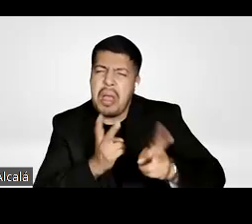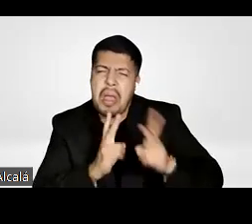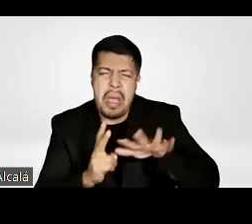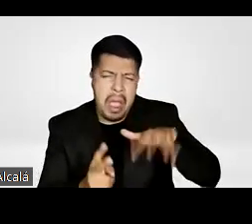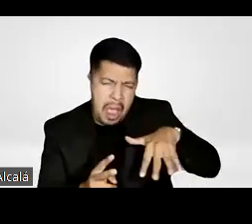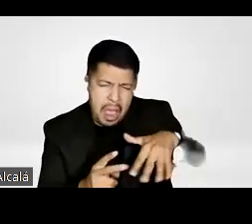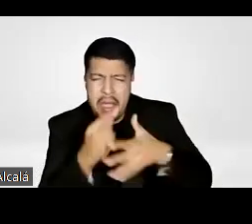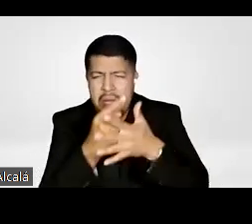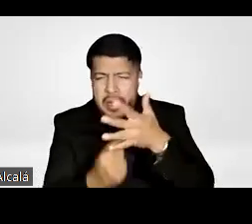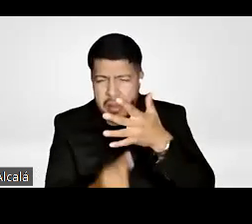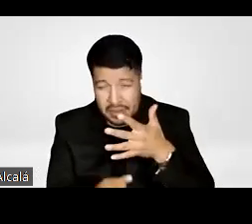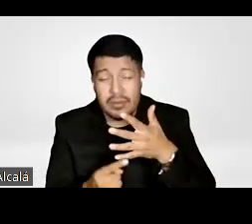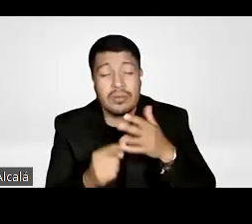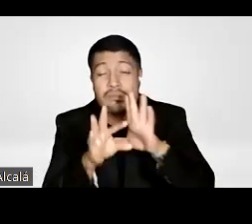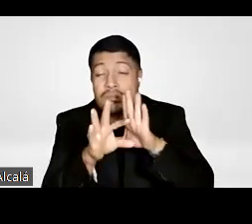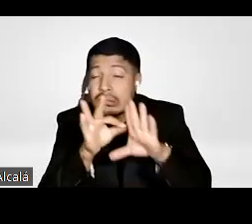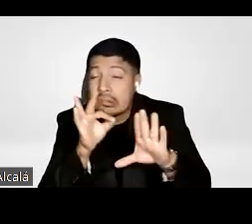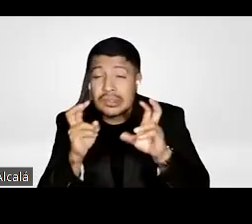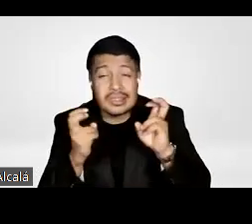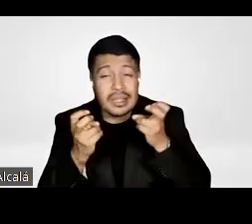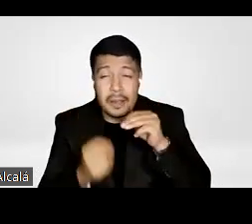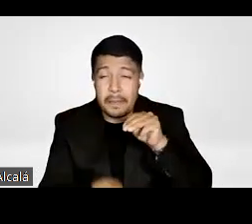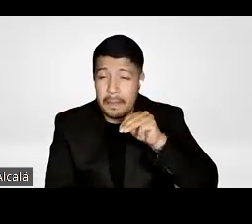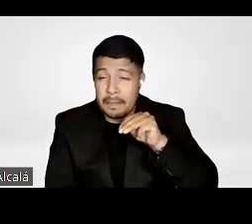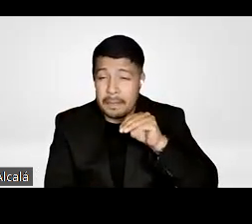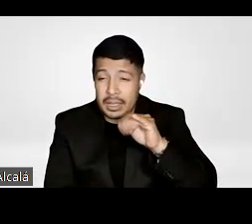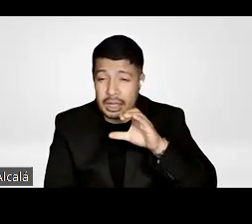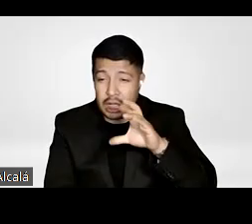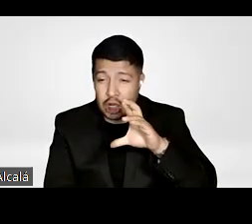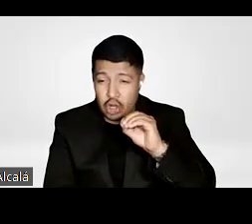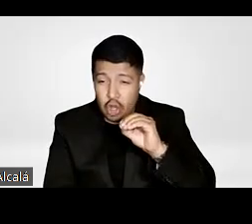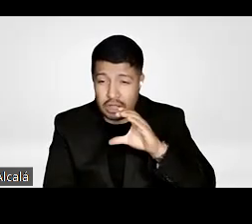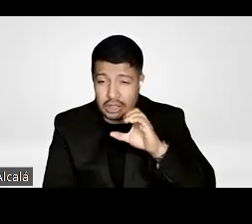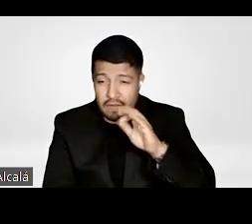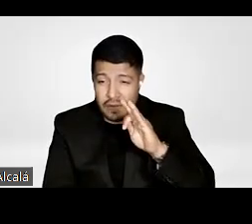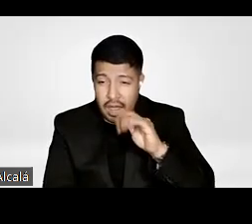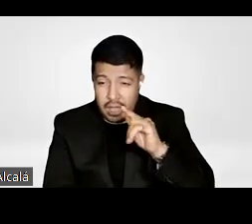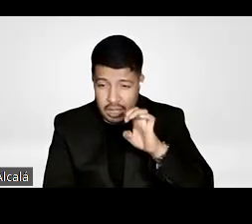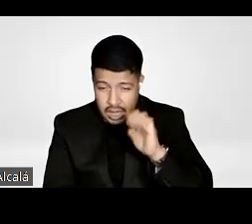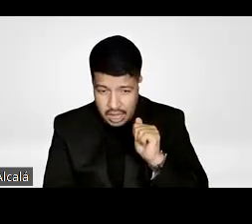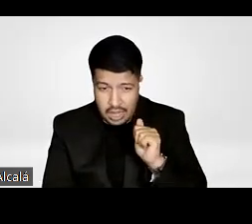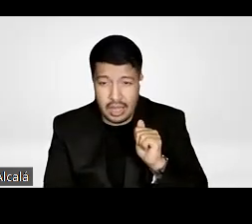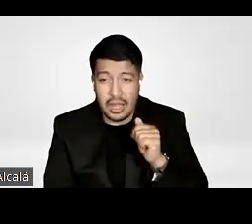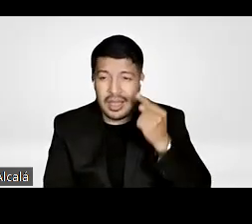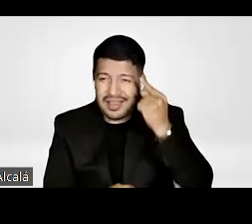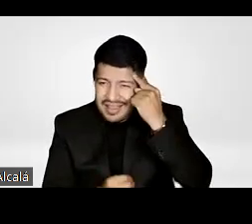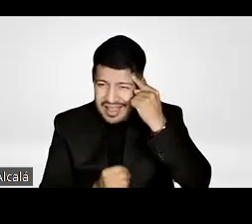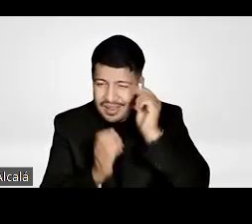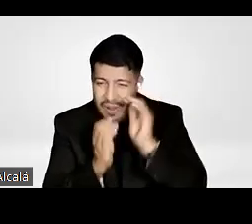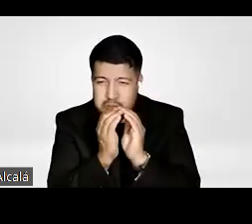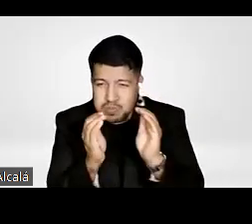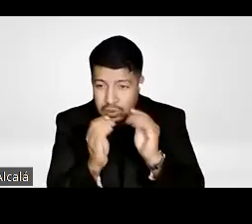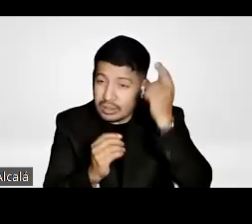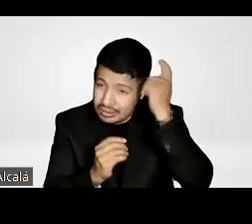aquí, por ejemplo, a la microcefalia, que es algo que también sabemos, pero que no siempre se evalúa